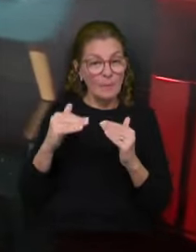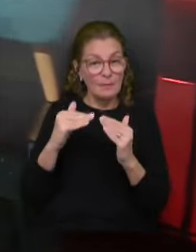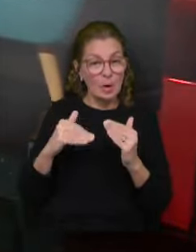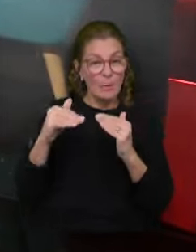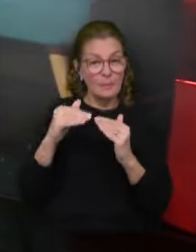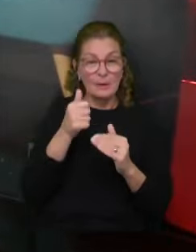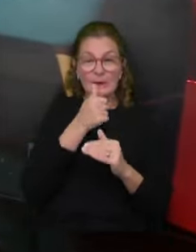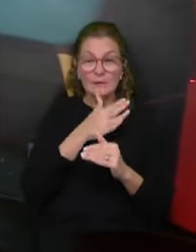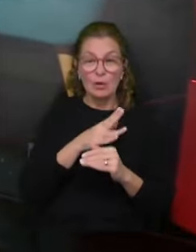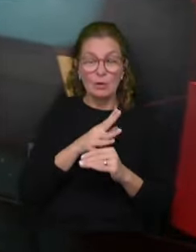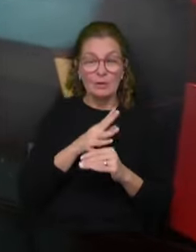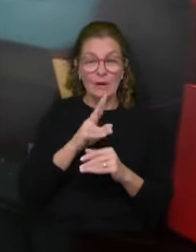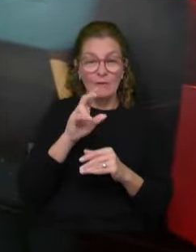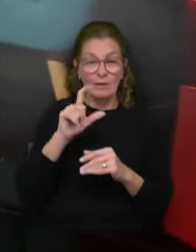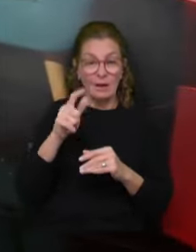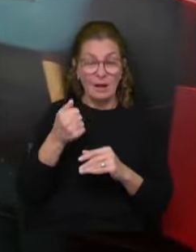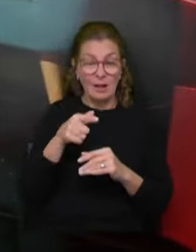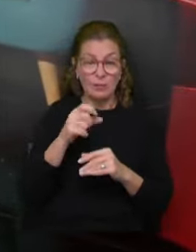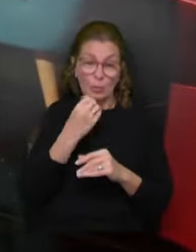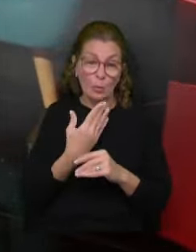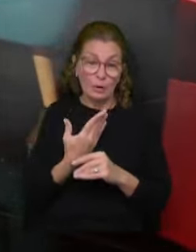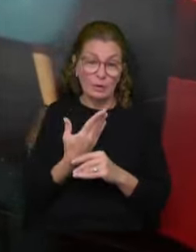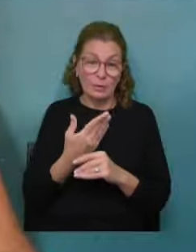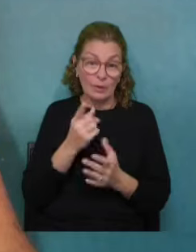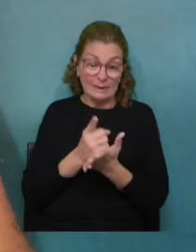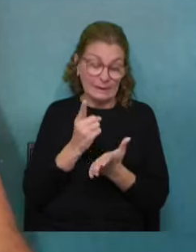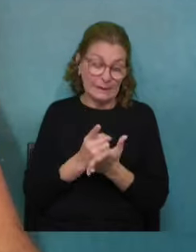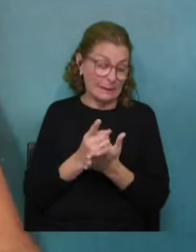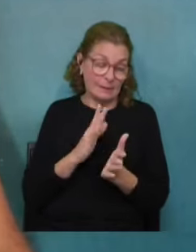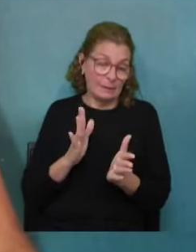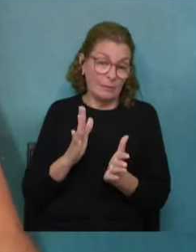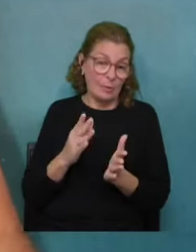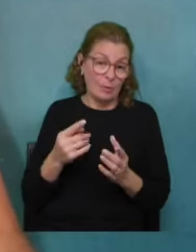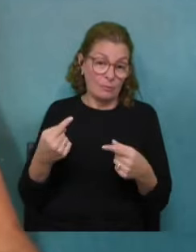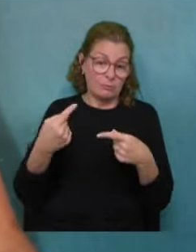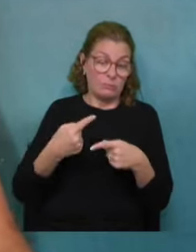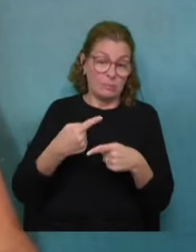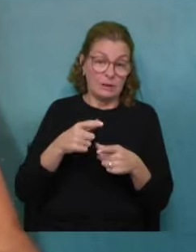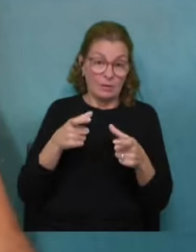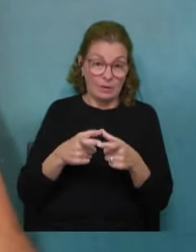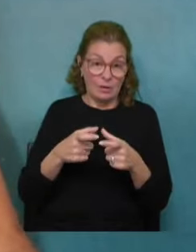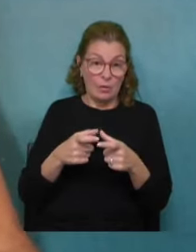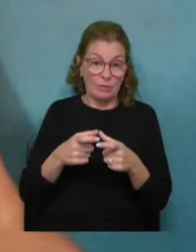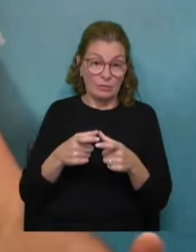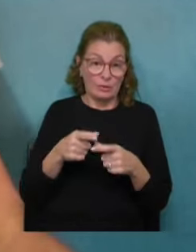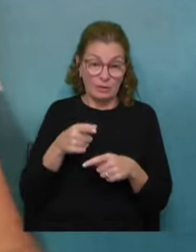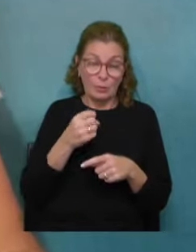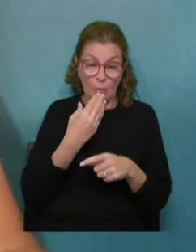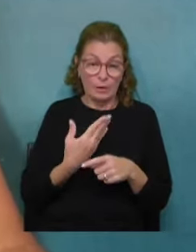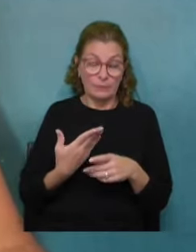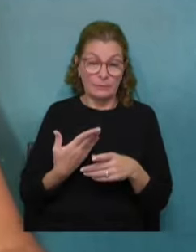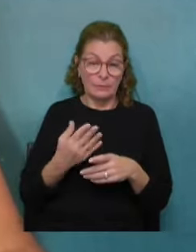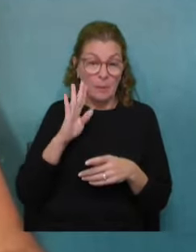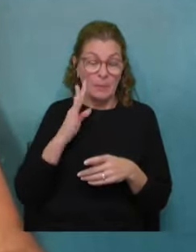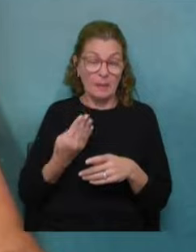durante toda la historia de la vela. Eso es bueno, igual. Eso es bueno, ¿no? Claro. Exigirte, autoexigirte o que los propios discos te exijan, es bueno, me